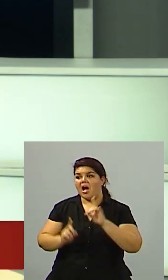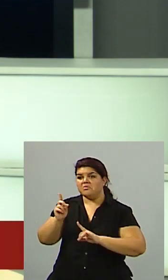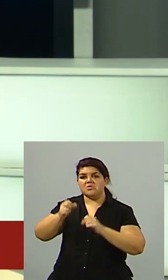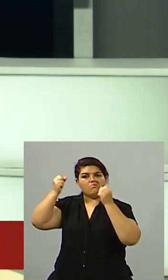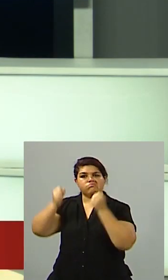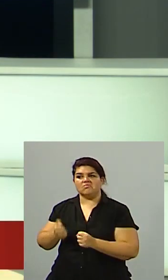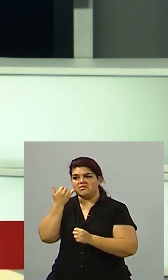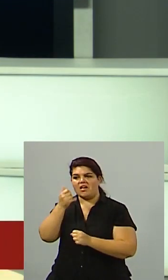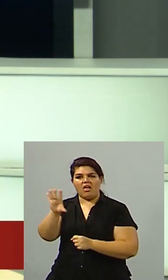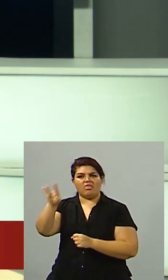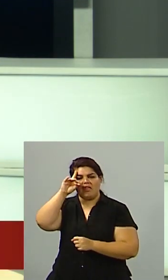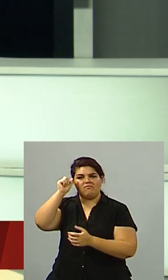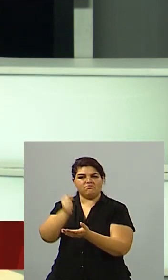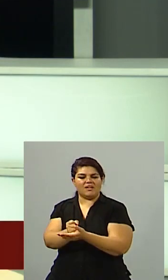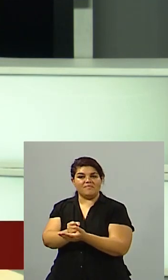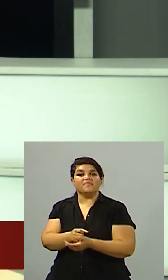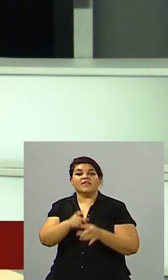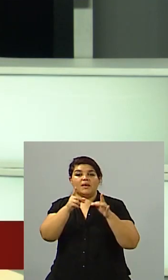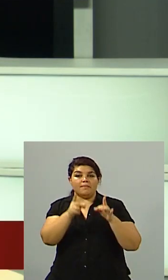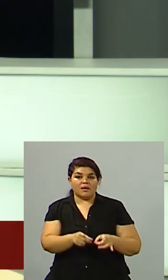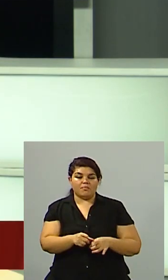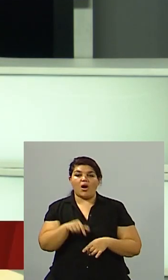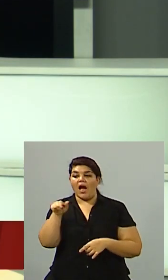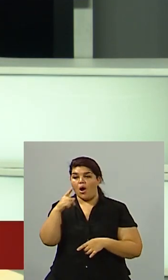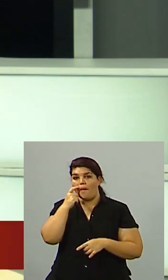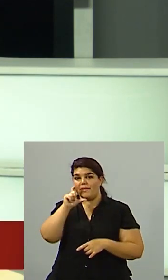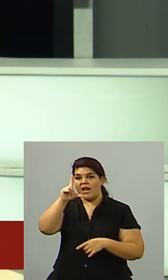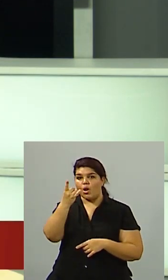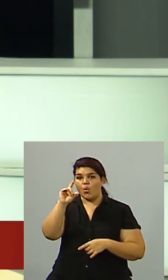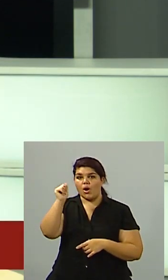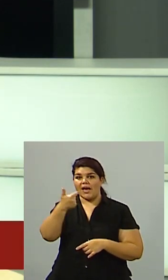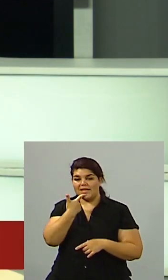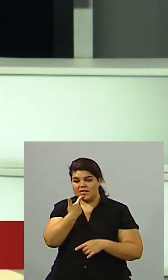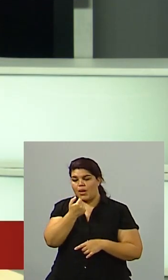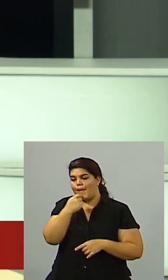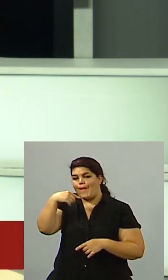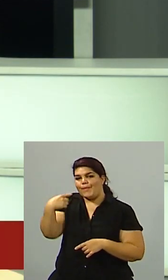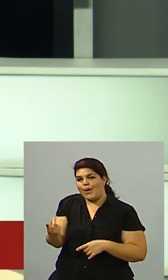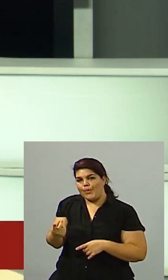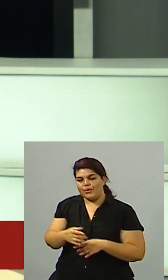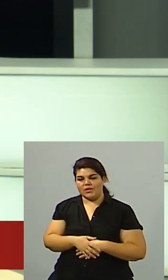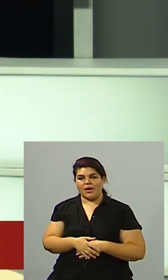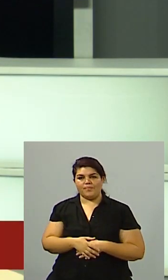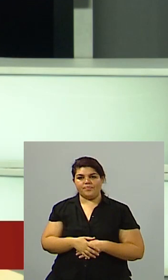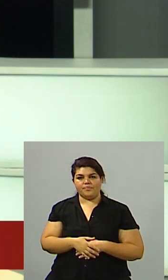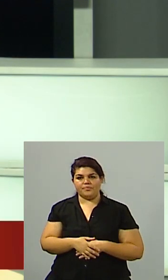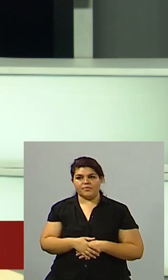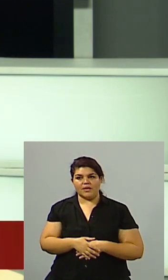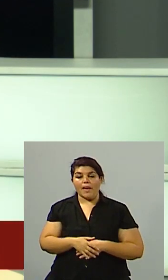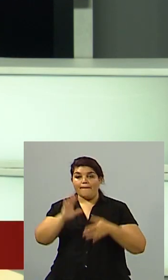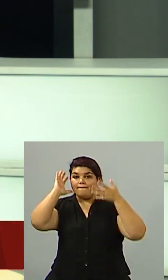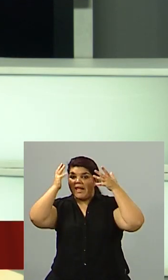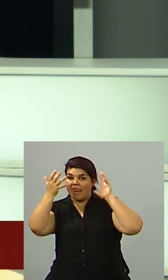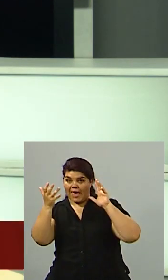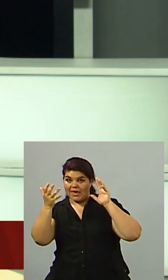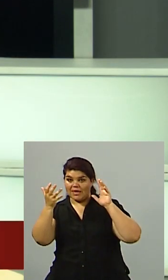voto decidido. También le vamos a preguntar a Lucas cómo impactó de pronto el apoyo que recibió Milei de